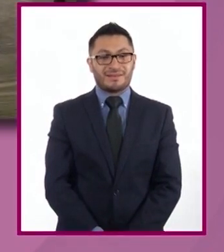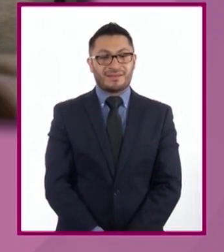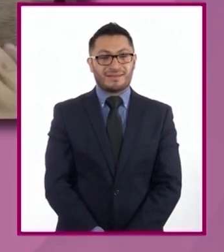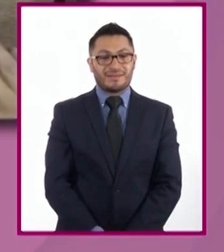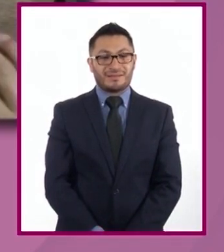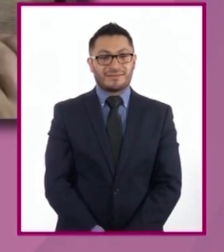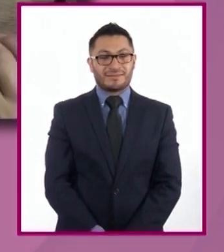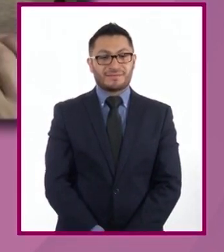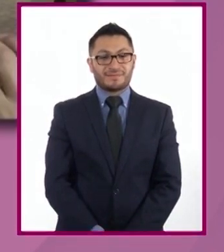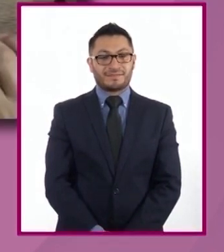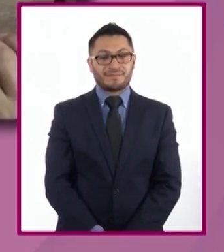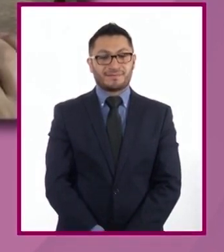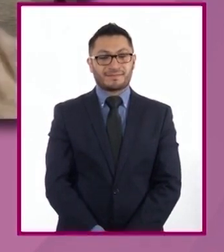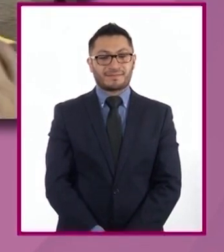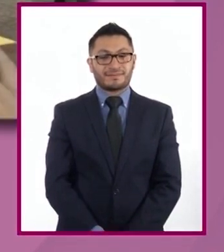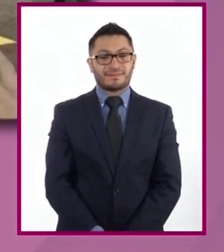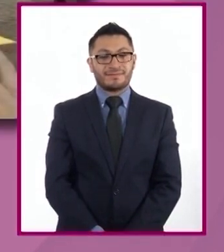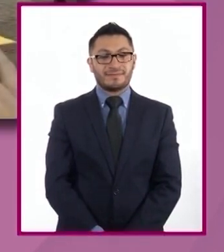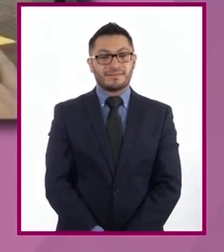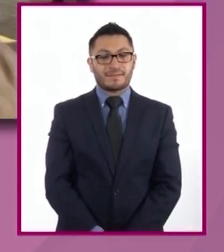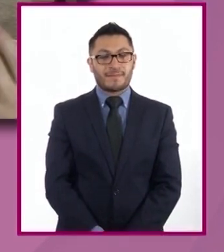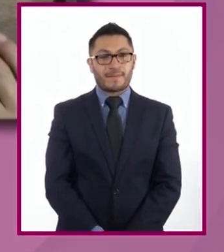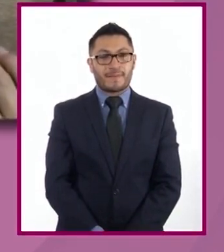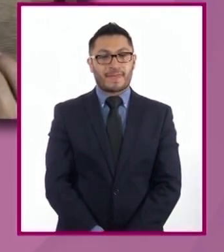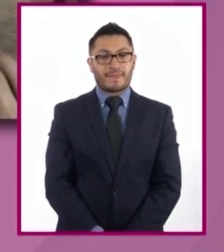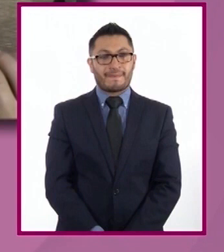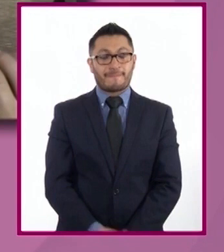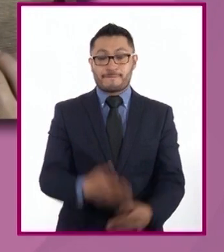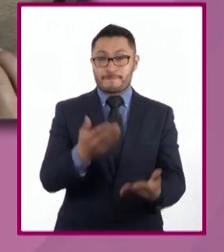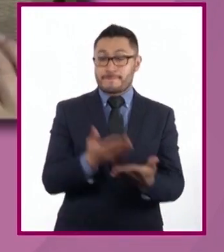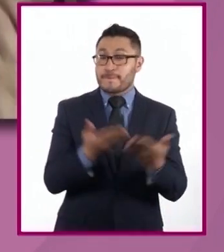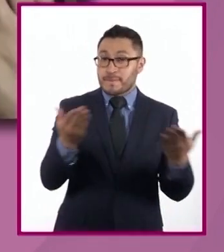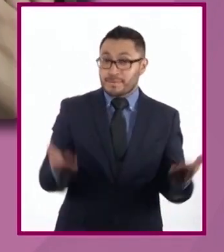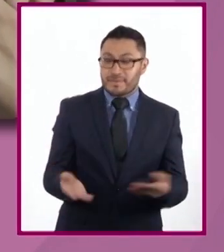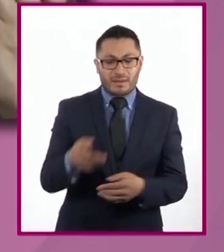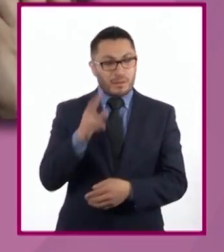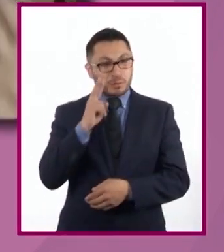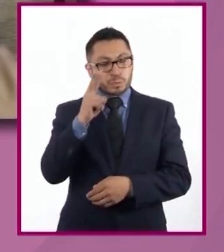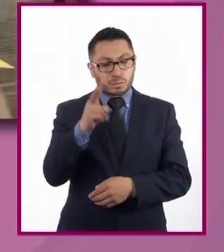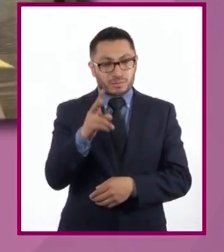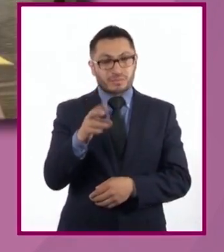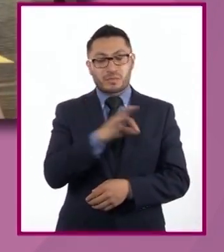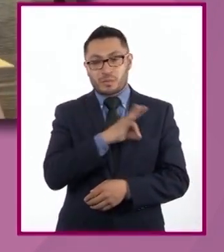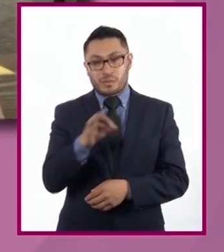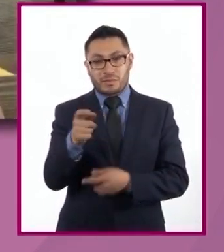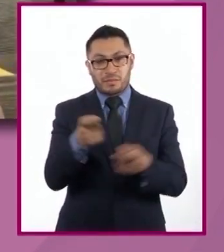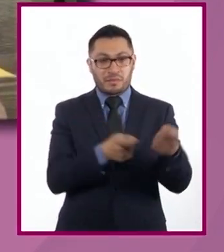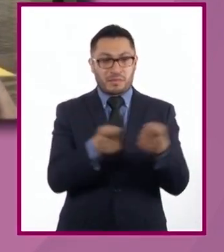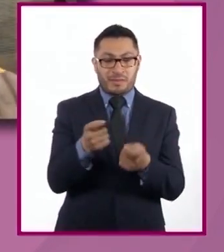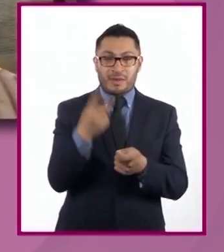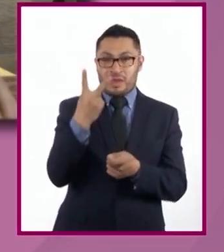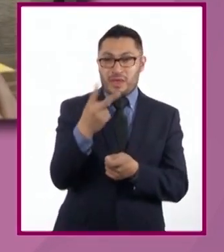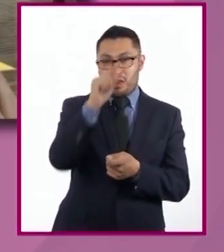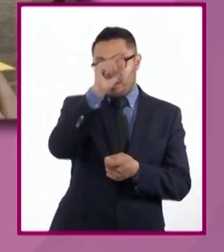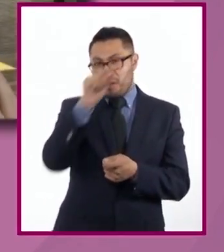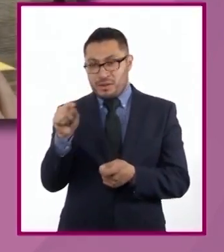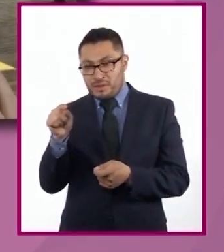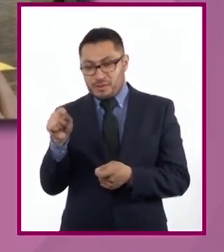Ahora, podemos manipular dos de los vértices del